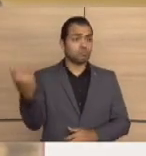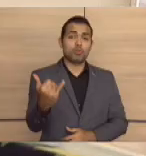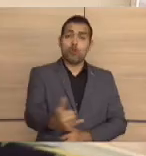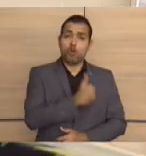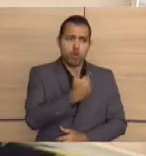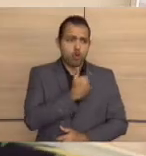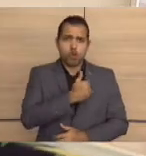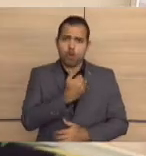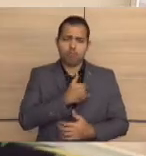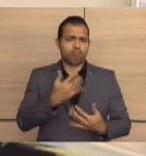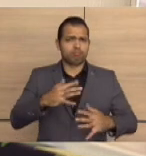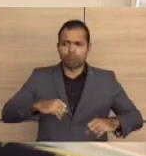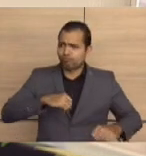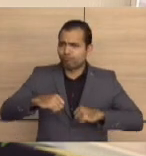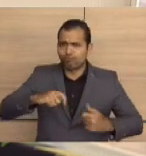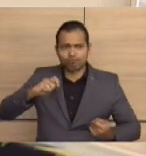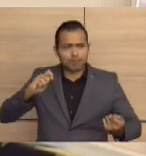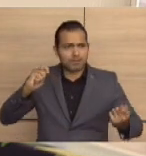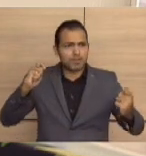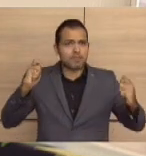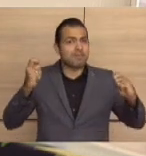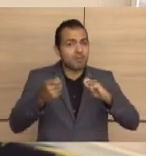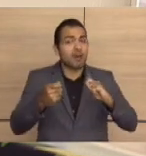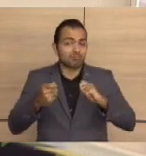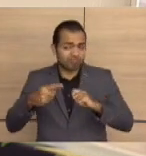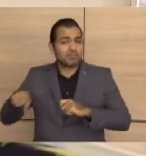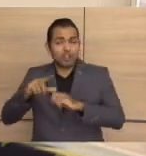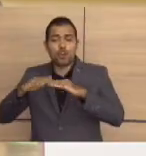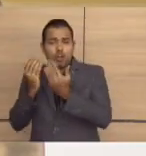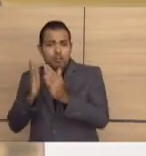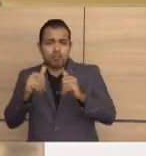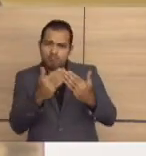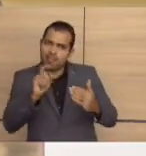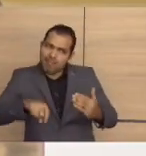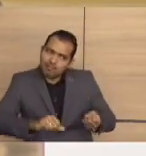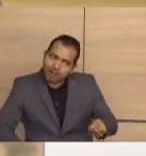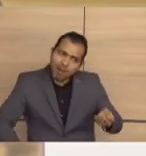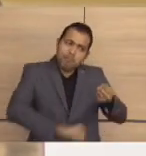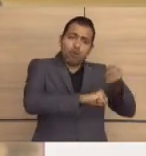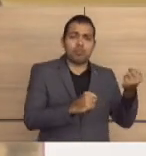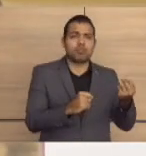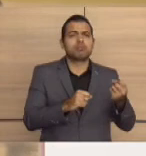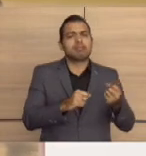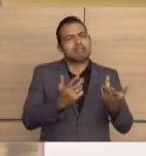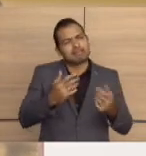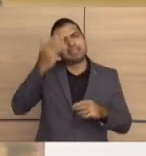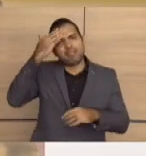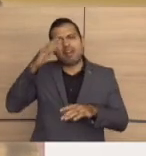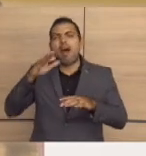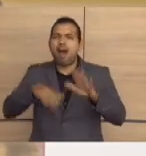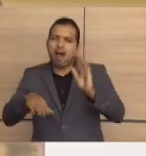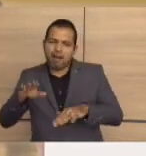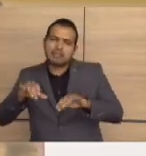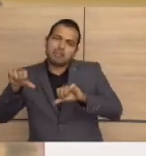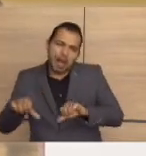ahí son más las cosas buenas que las malas, pero lamentablemente no se visibilizan. Entonces uno enciende el televisor y lo primero que